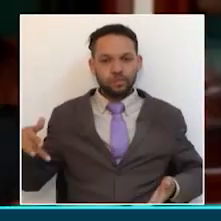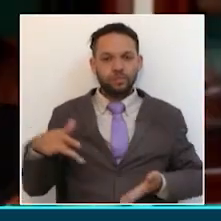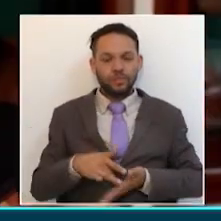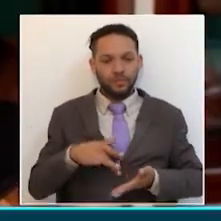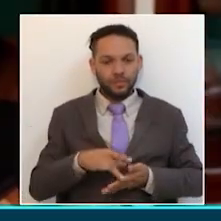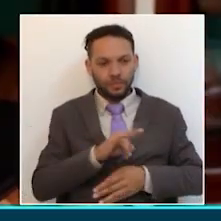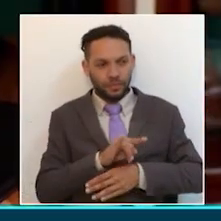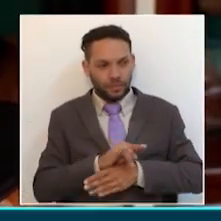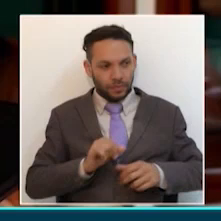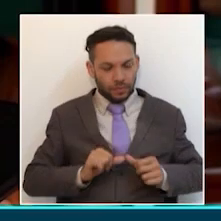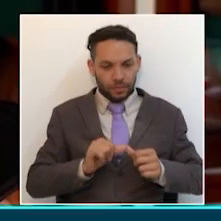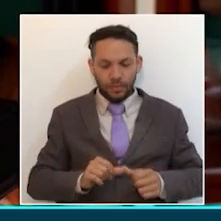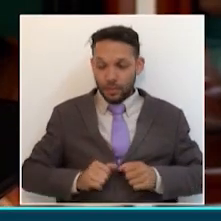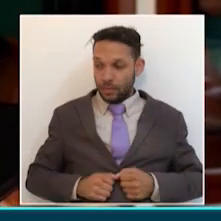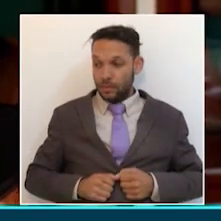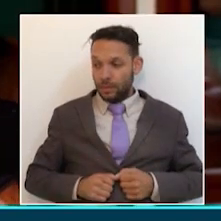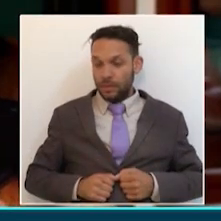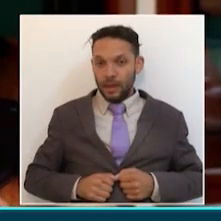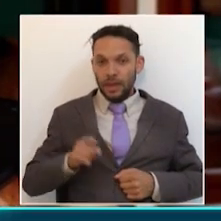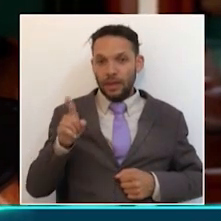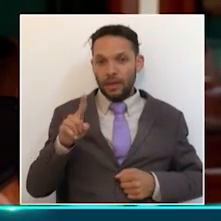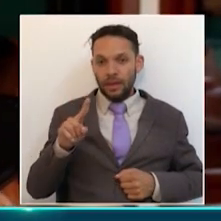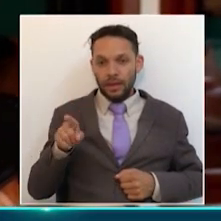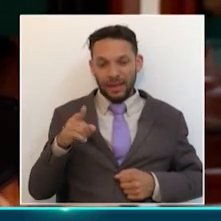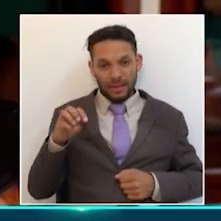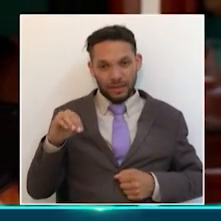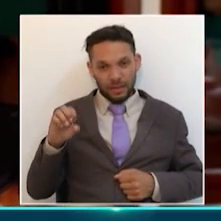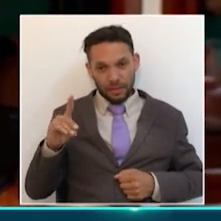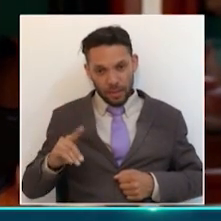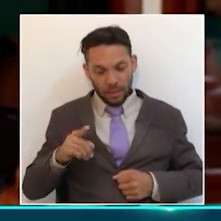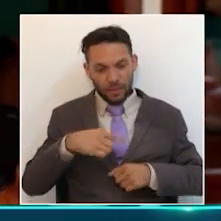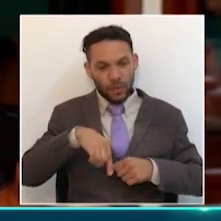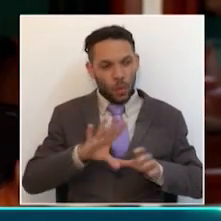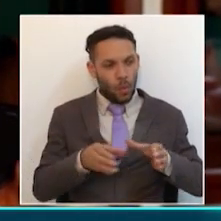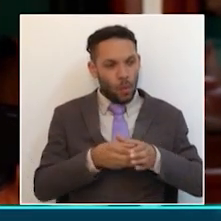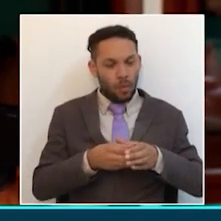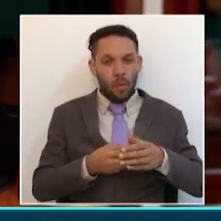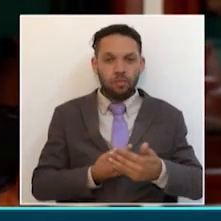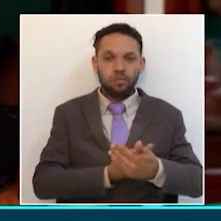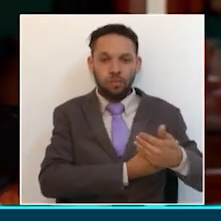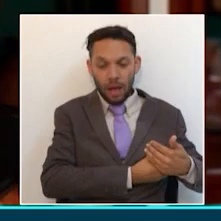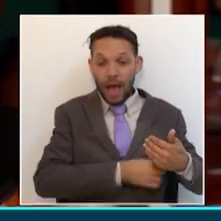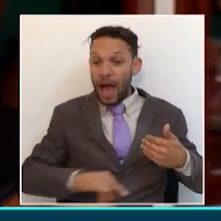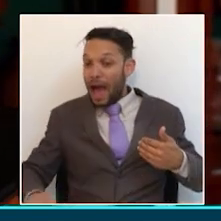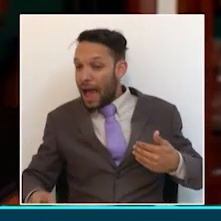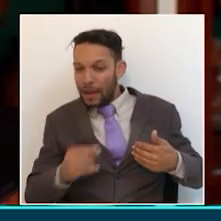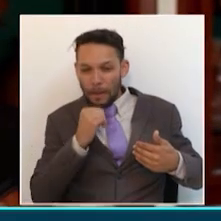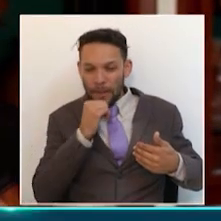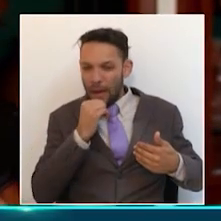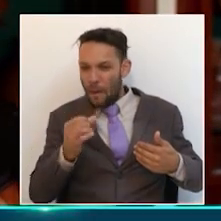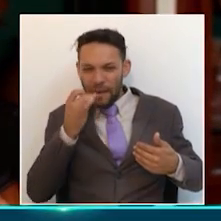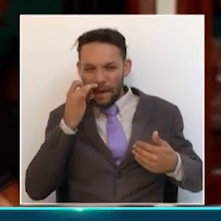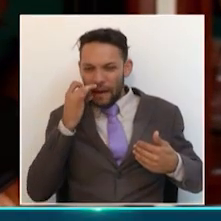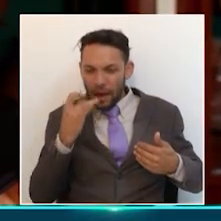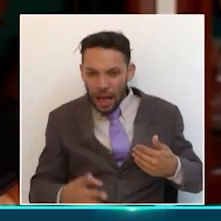necesario. El SMART no va a salir, el SMART va a estar resguardado, sale en el momento en que hayan disturbios, pero